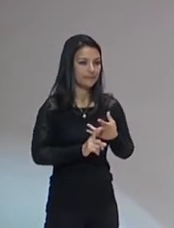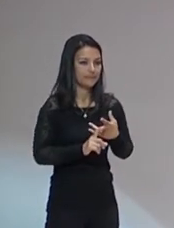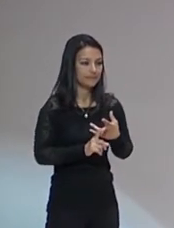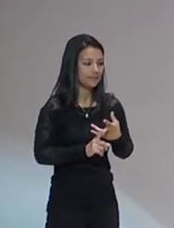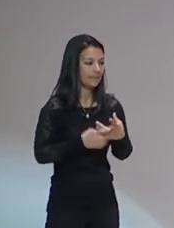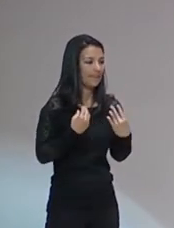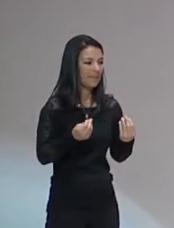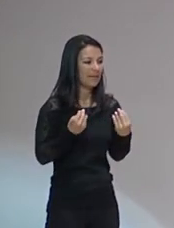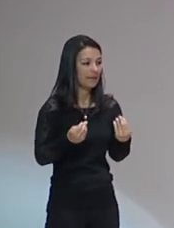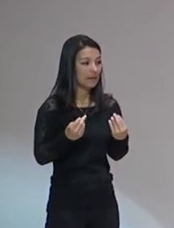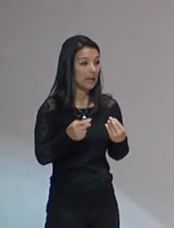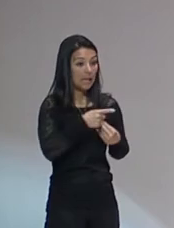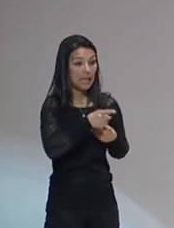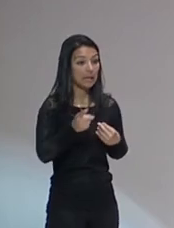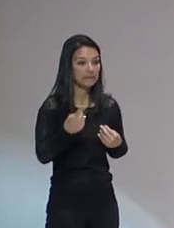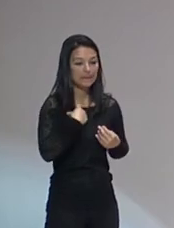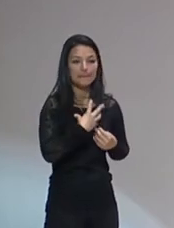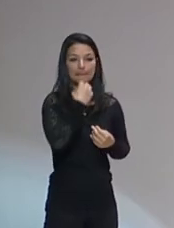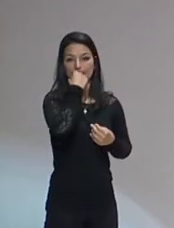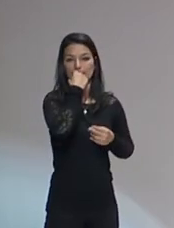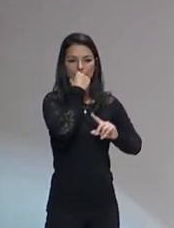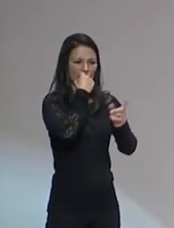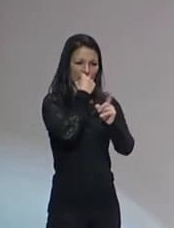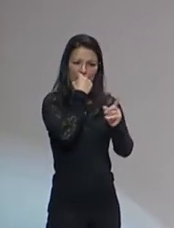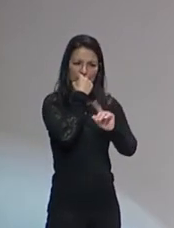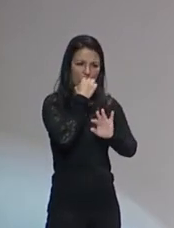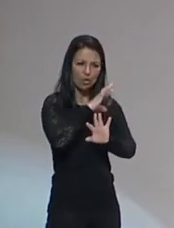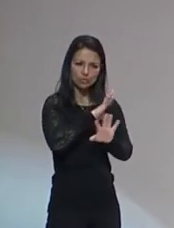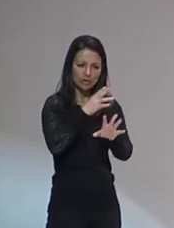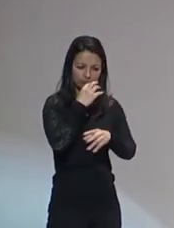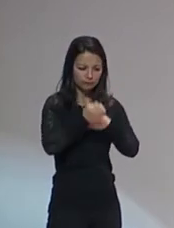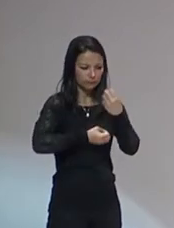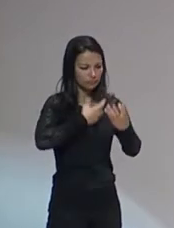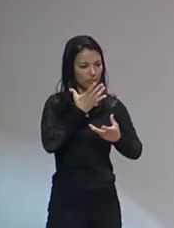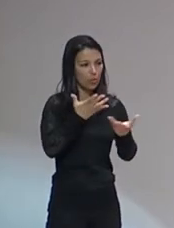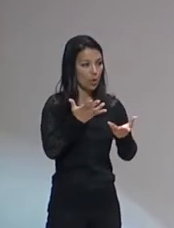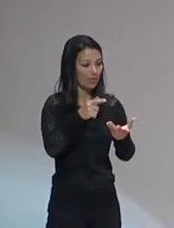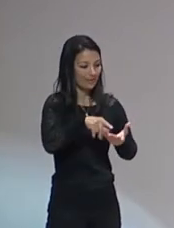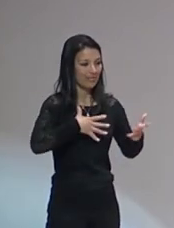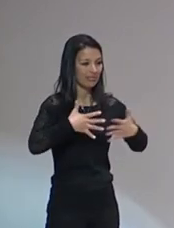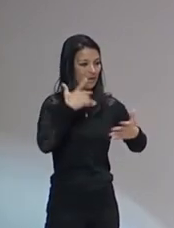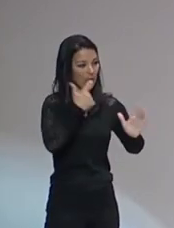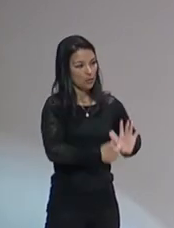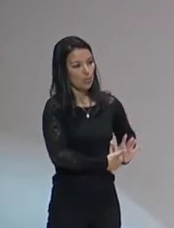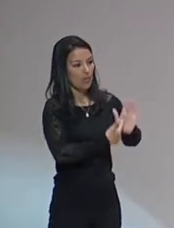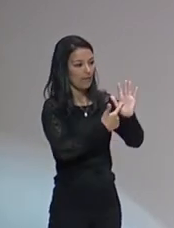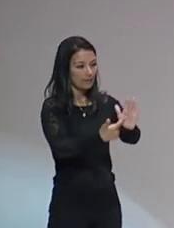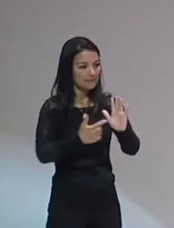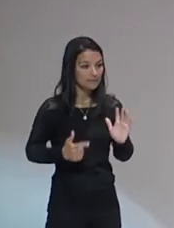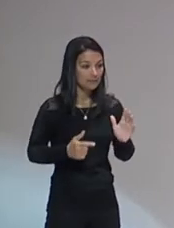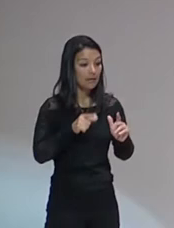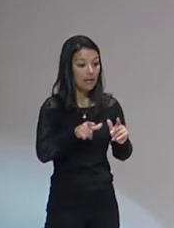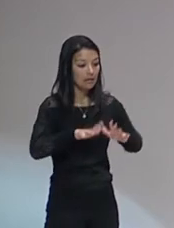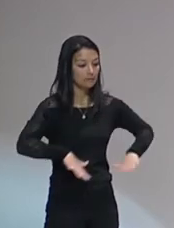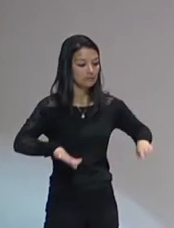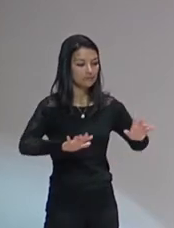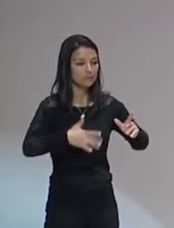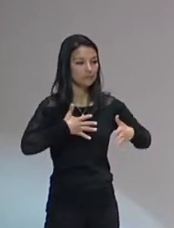para que este silencio se mire en el escenario y a partir del escenario